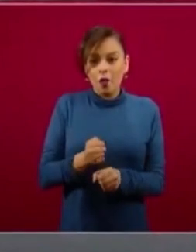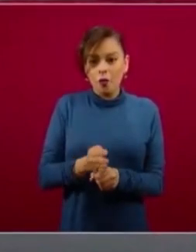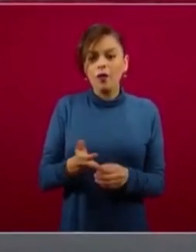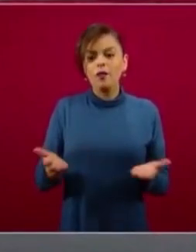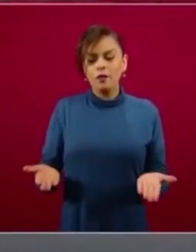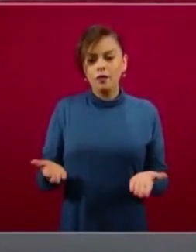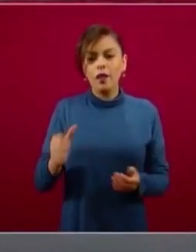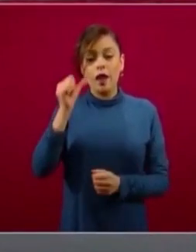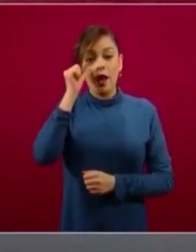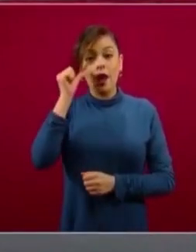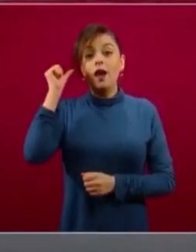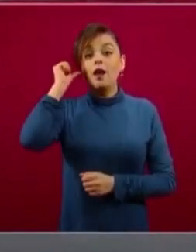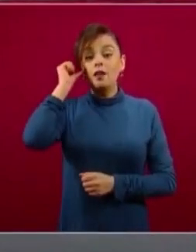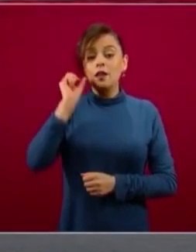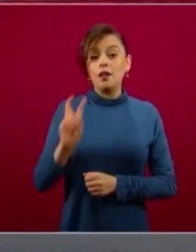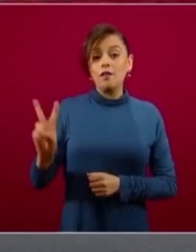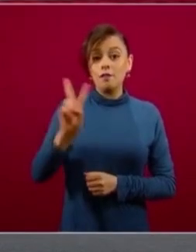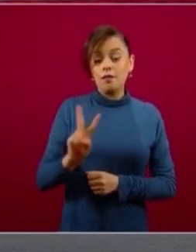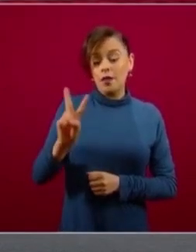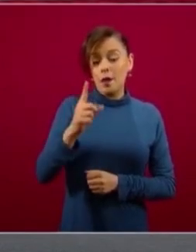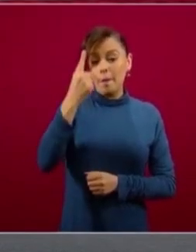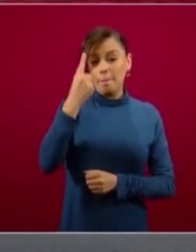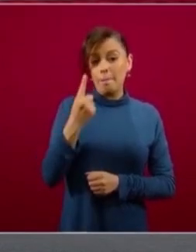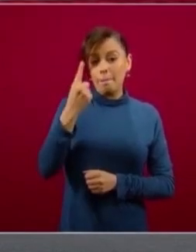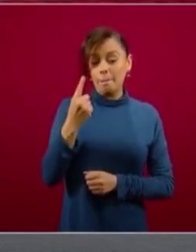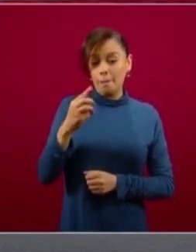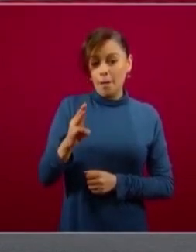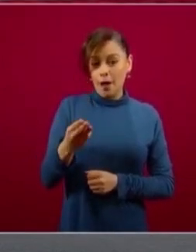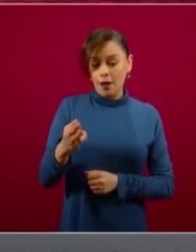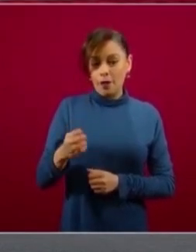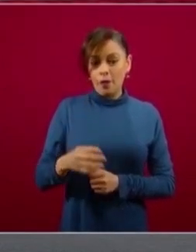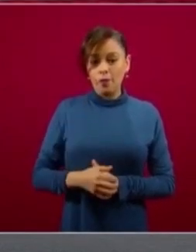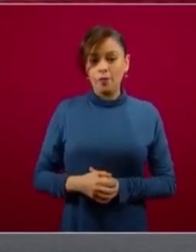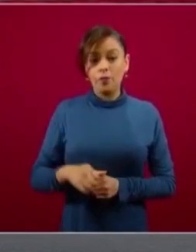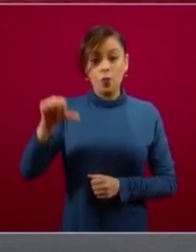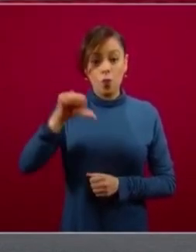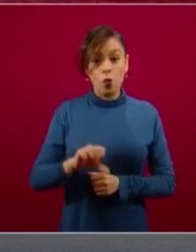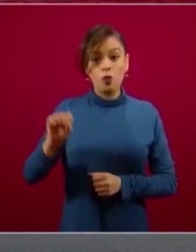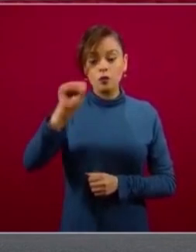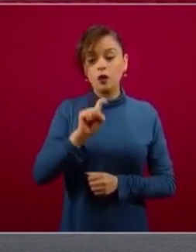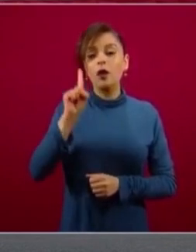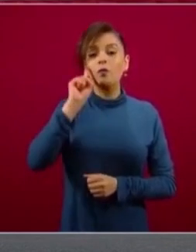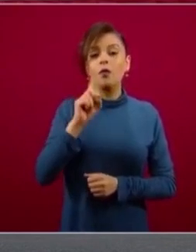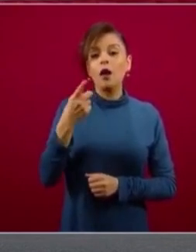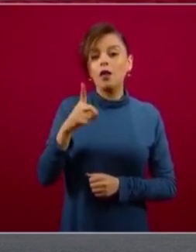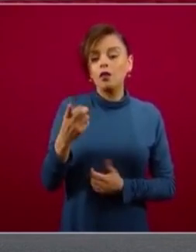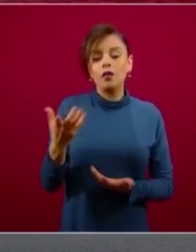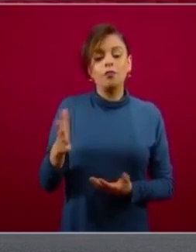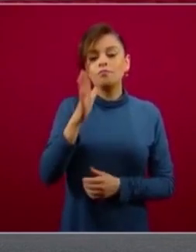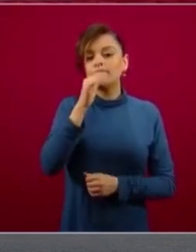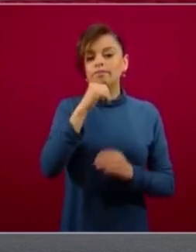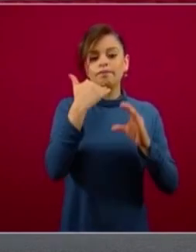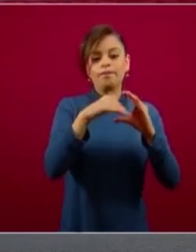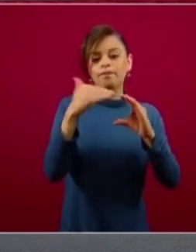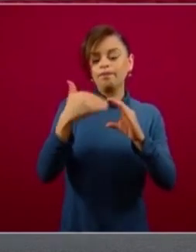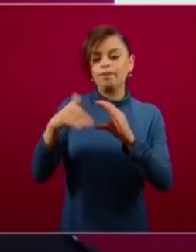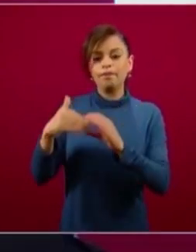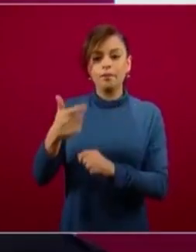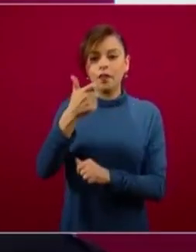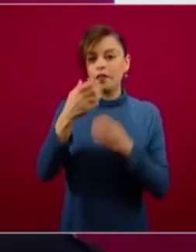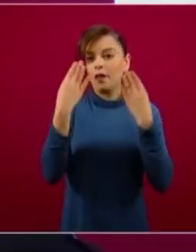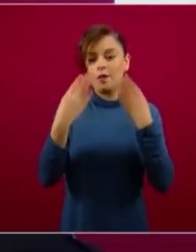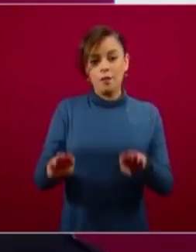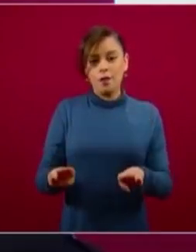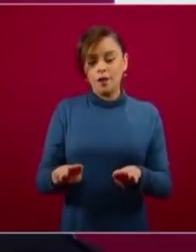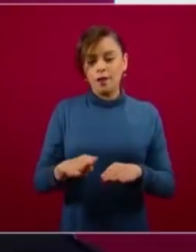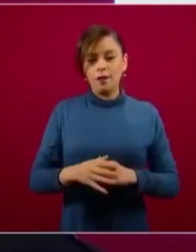ayer ayer fue viernes primero de mayo hoy sábado y mañana domingo no hay dispersión no no se pueden hacer